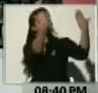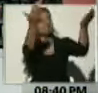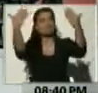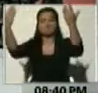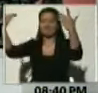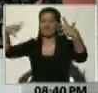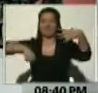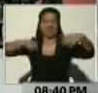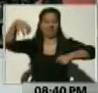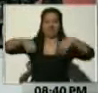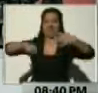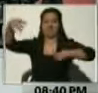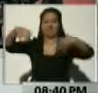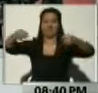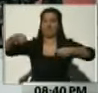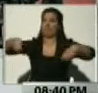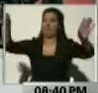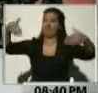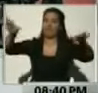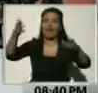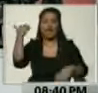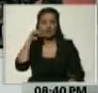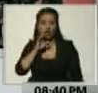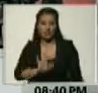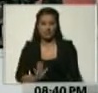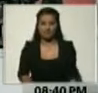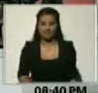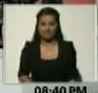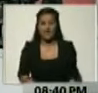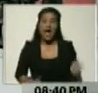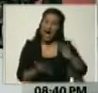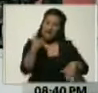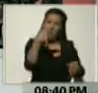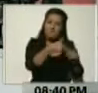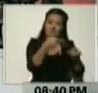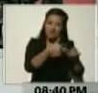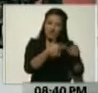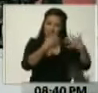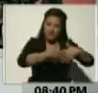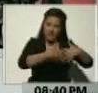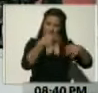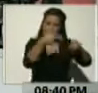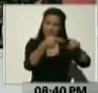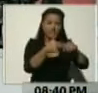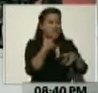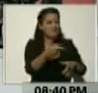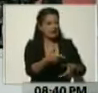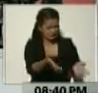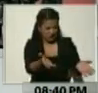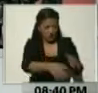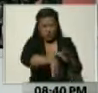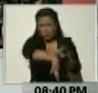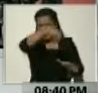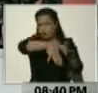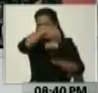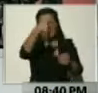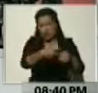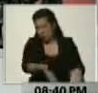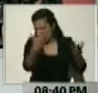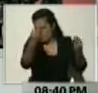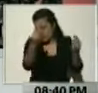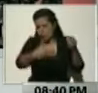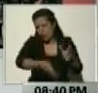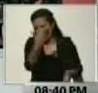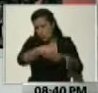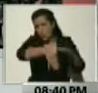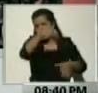Ahí la norma en PDVSA era, produzca todo lo que pueda, no importa, mientras mayor cantidad mejor. Y eso cada día lo que hacía era